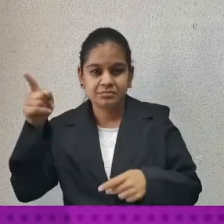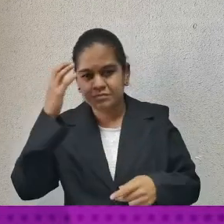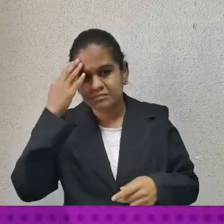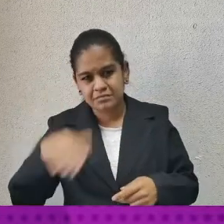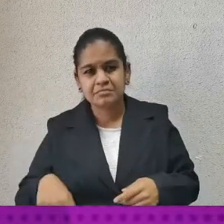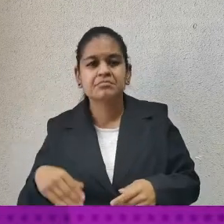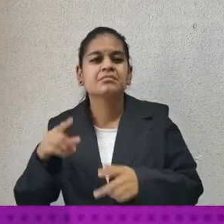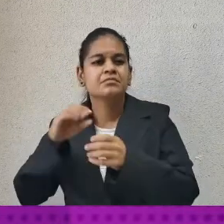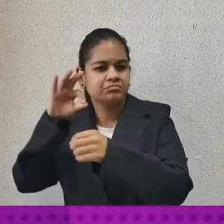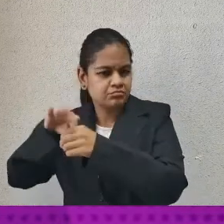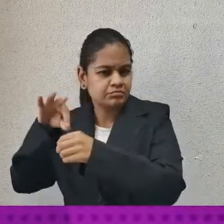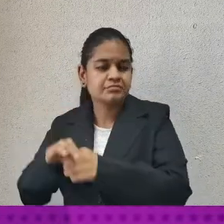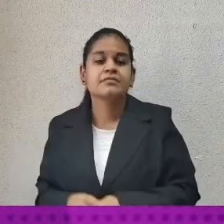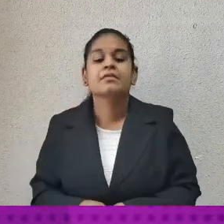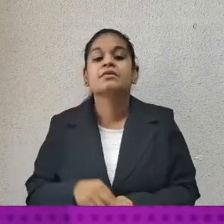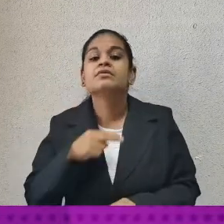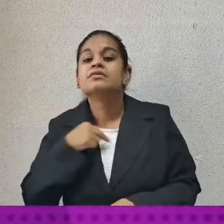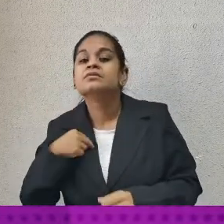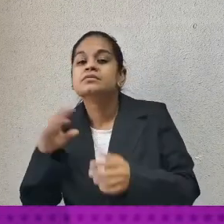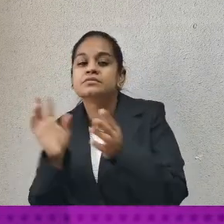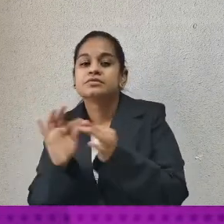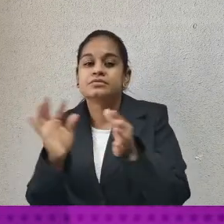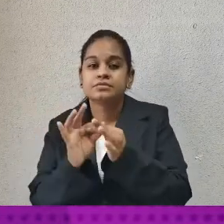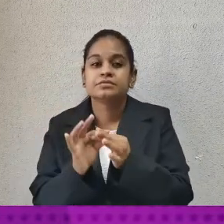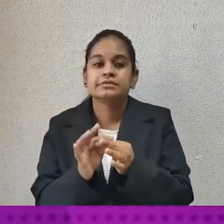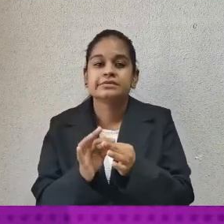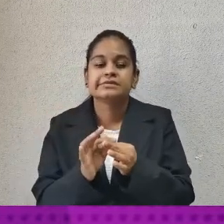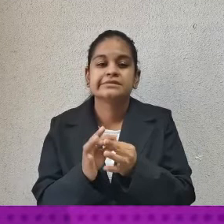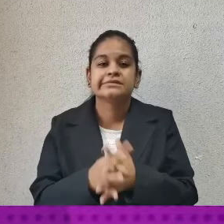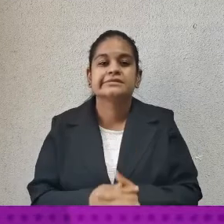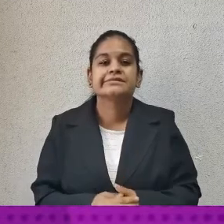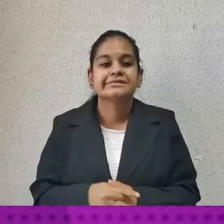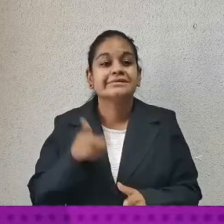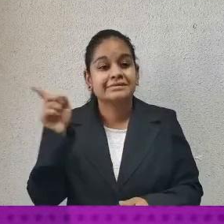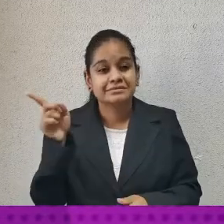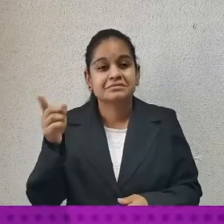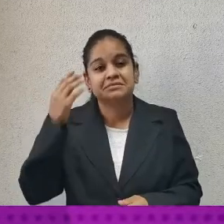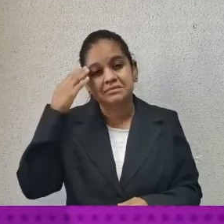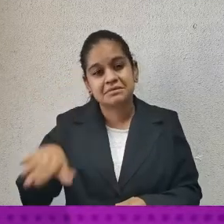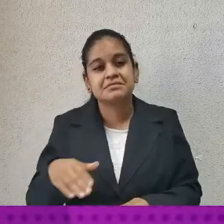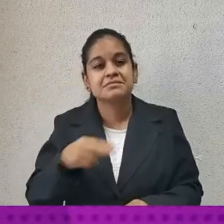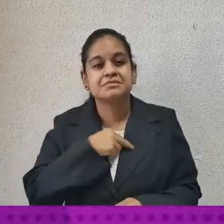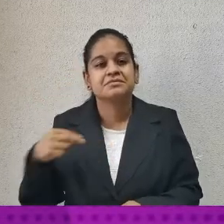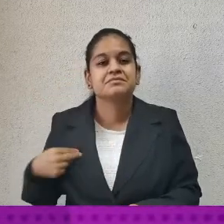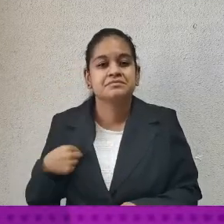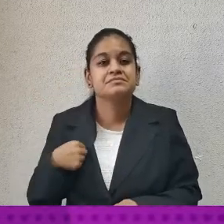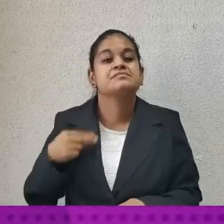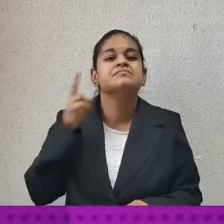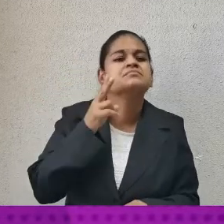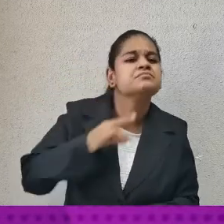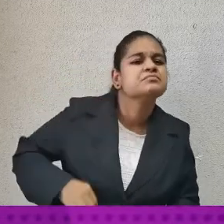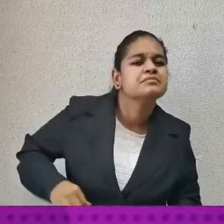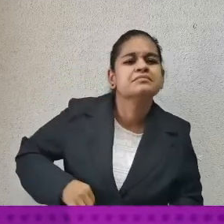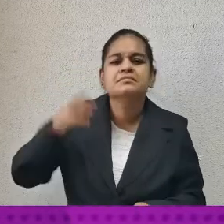y encontramos, inclusive te voy a dar un dato, es muy frecuente que nosotros seamos objeto de